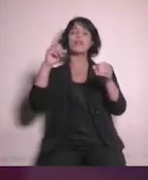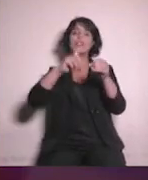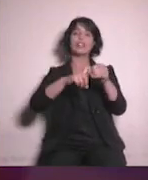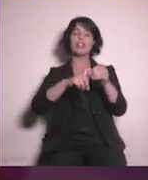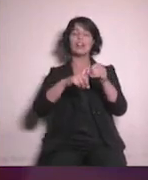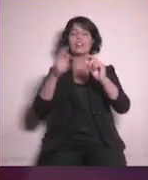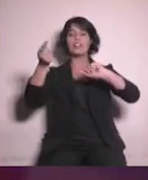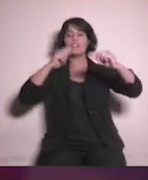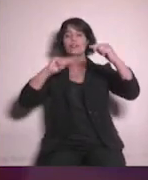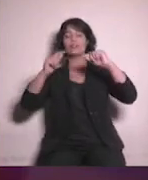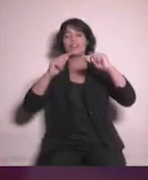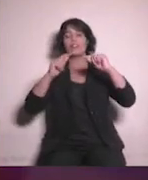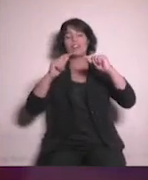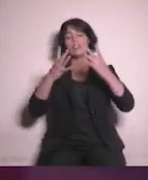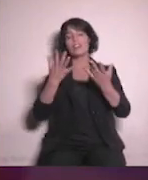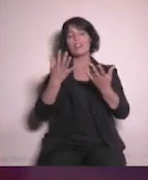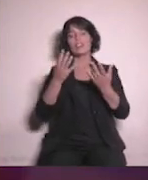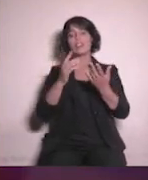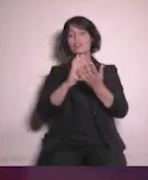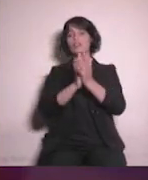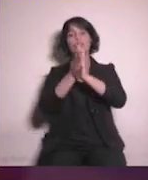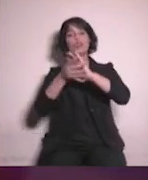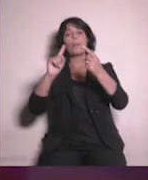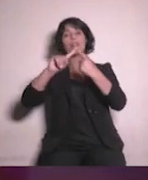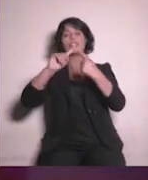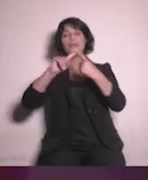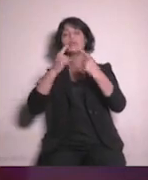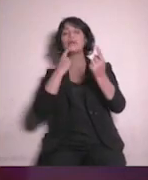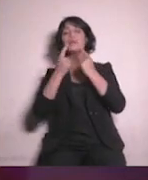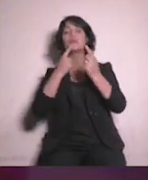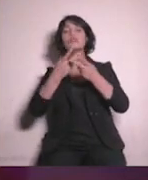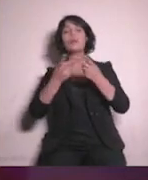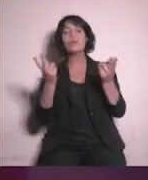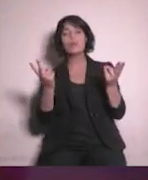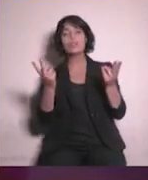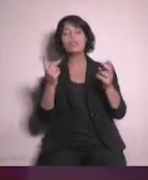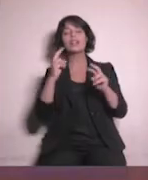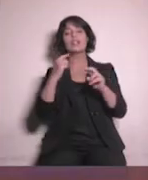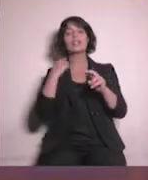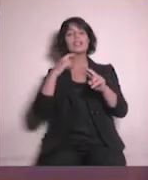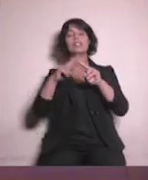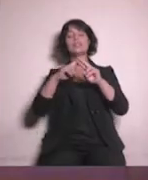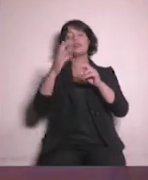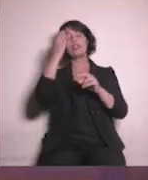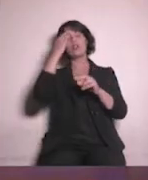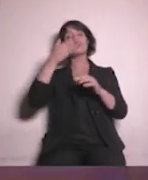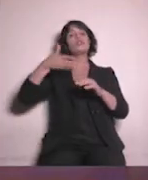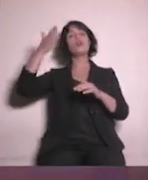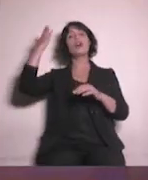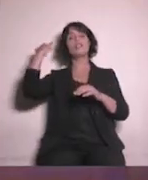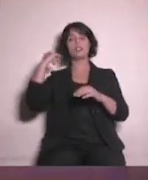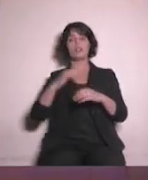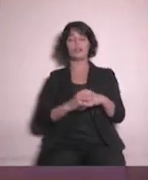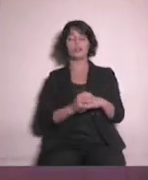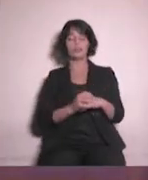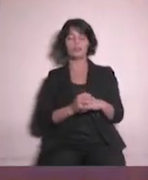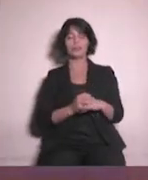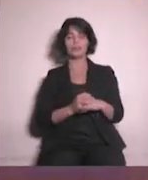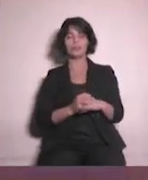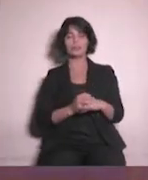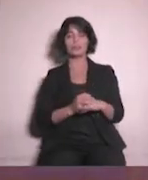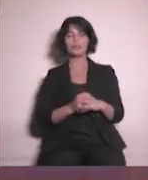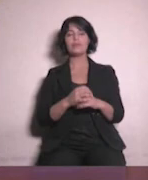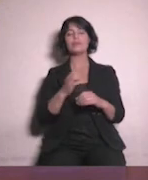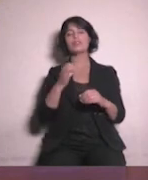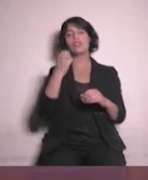previsional, participando multitudinariamente en la consulta pública que realizamos en agosto pasado. A través de